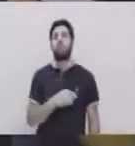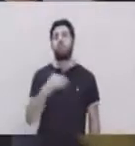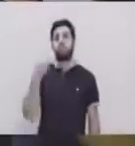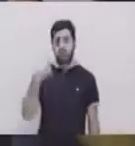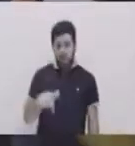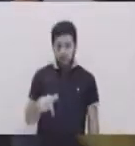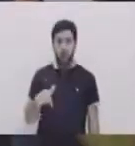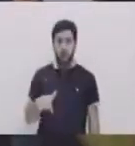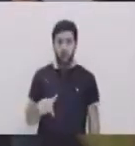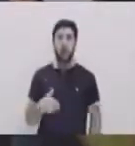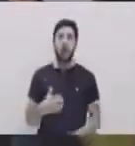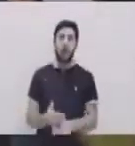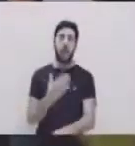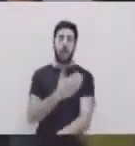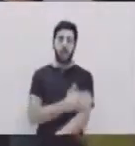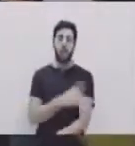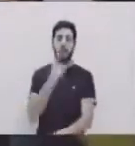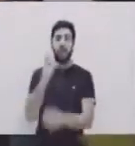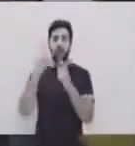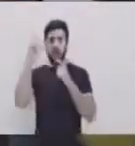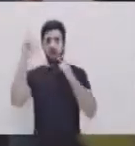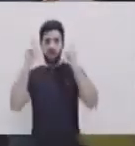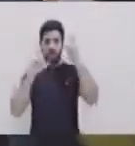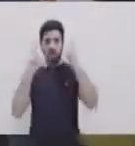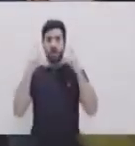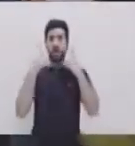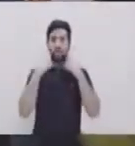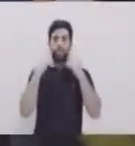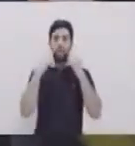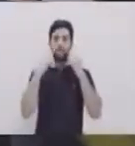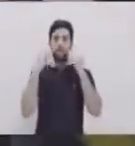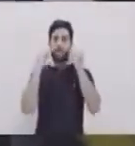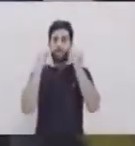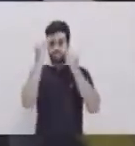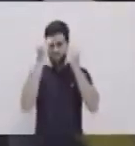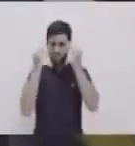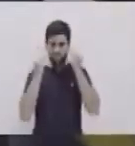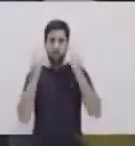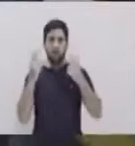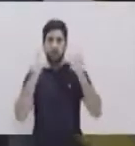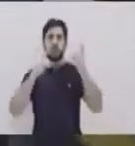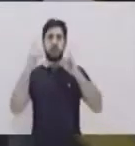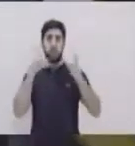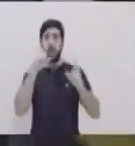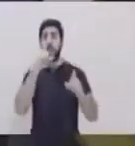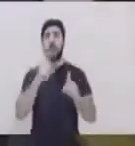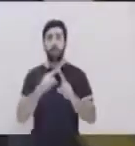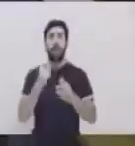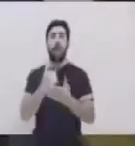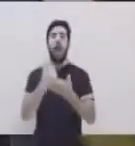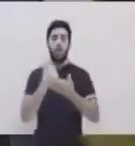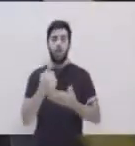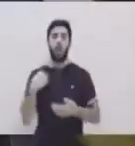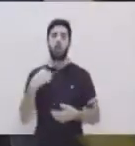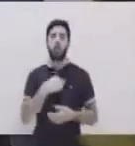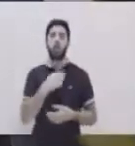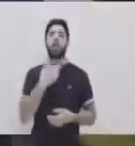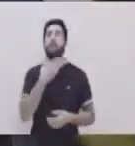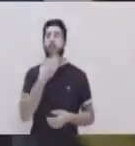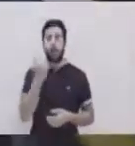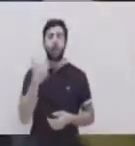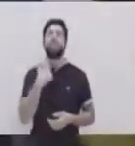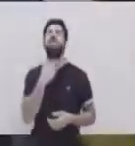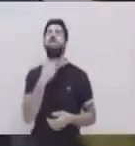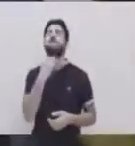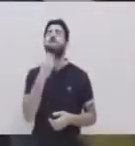solamente precalentar un poco el rostro, los músculos de nuestro rostro, porque recordemos que todo eso va a ayudar a emitir mejor la voz. Y